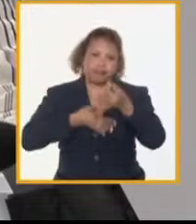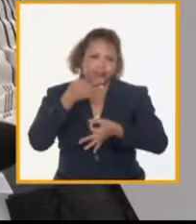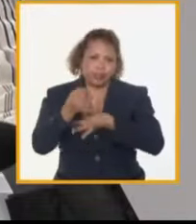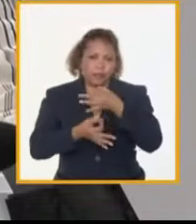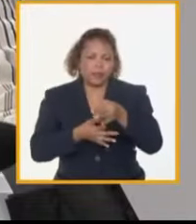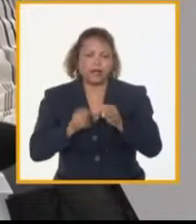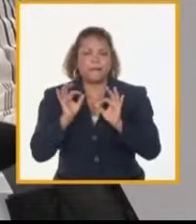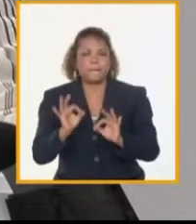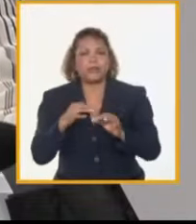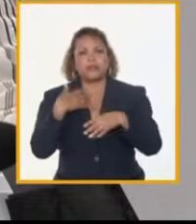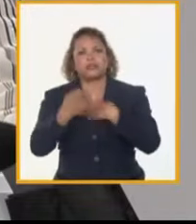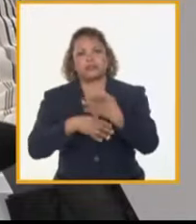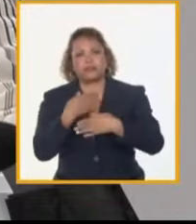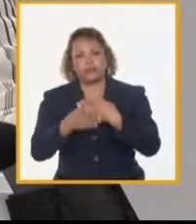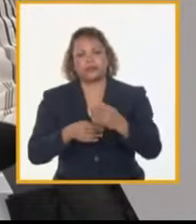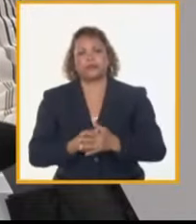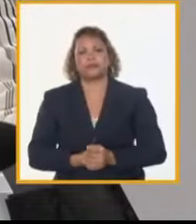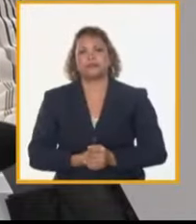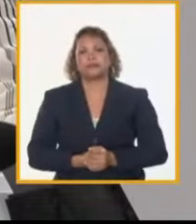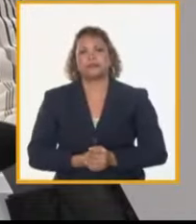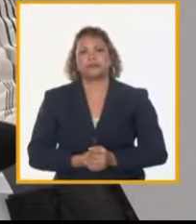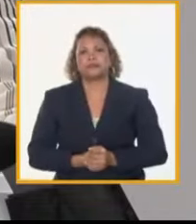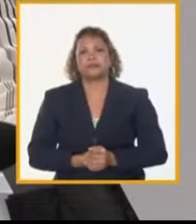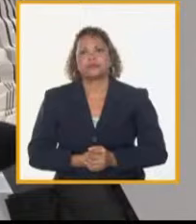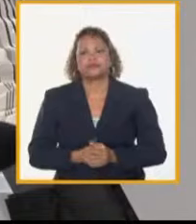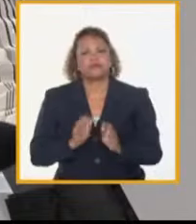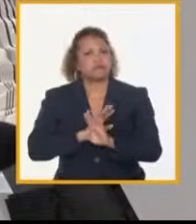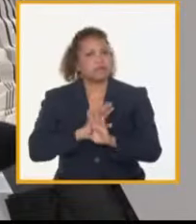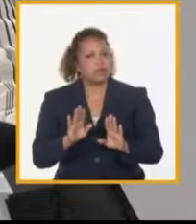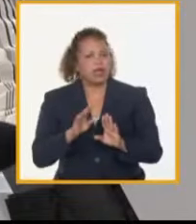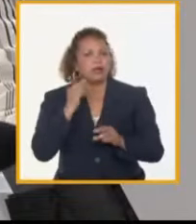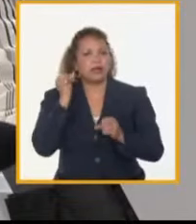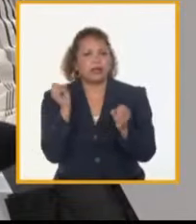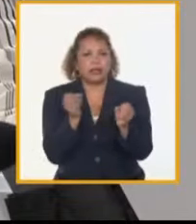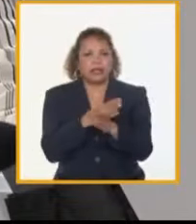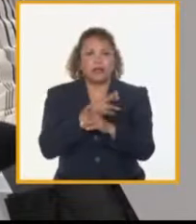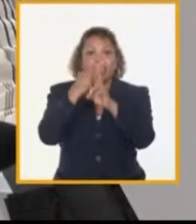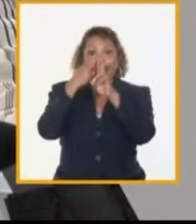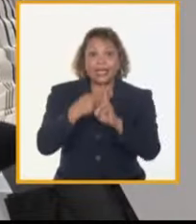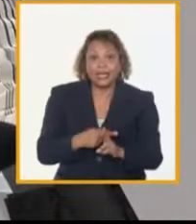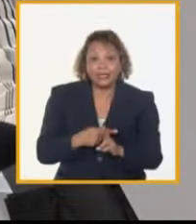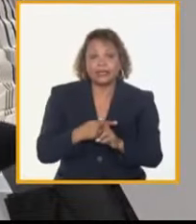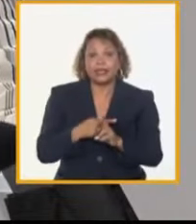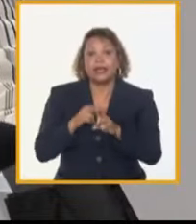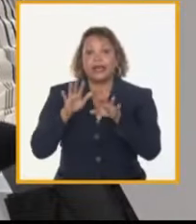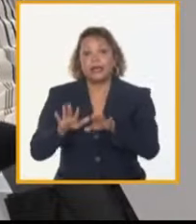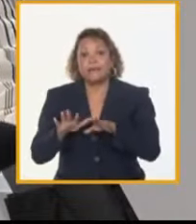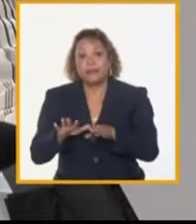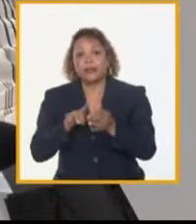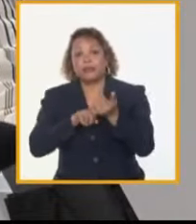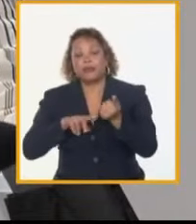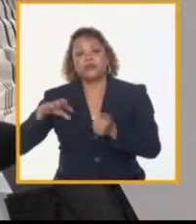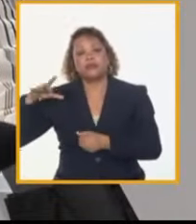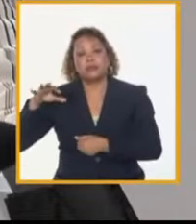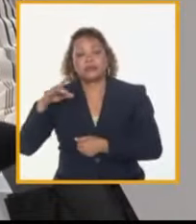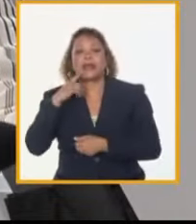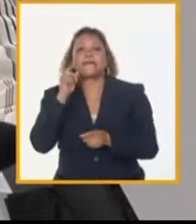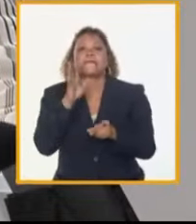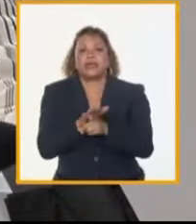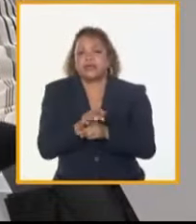mismo tema, y ya hay una definición de que la lista de espera final de Pinar del Río va a funcionar en